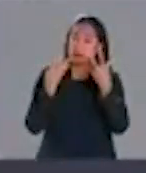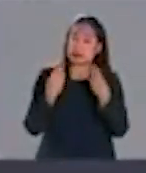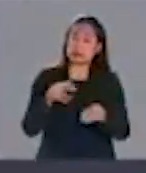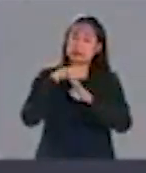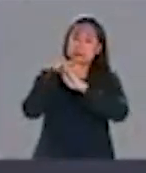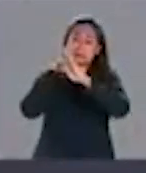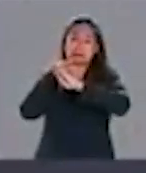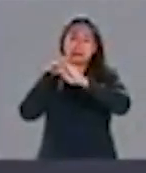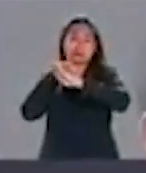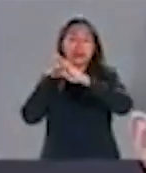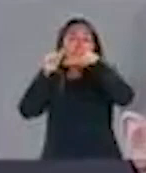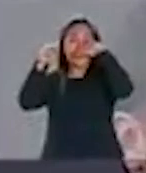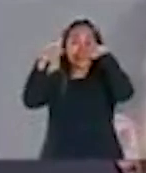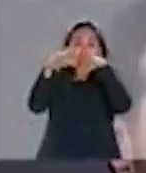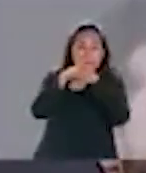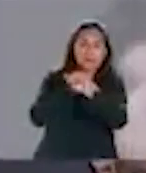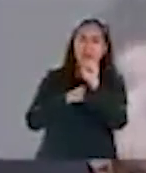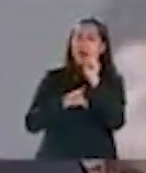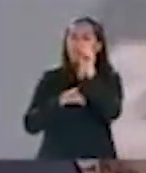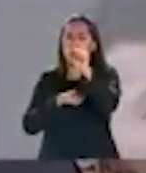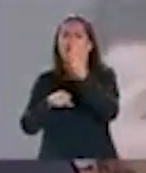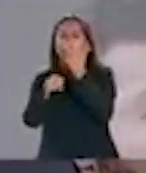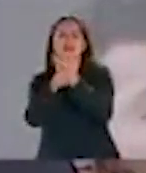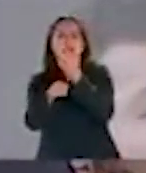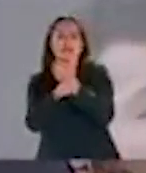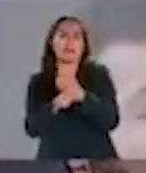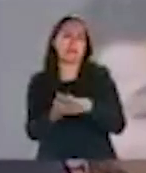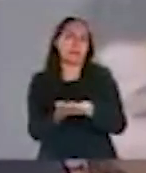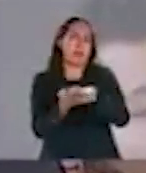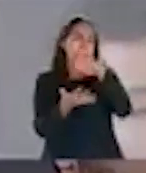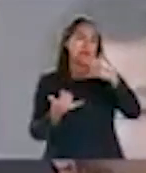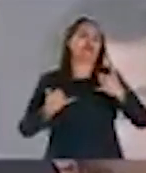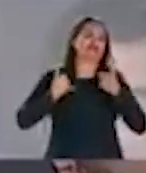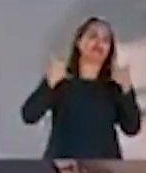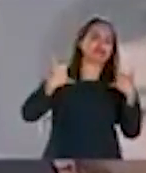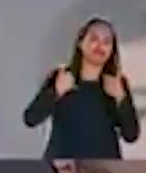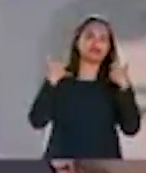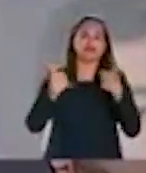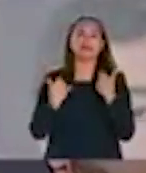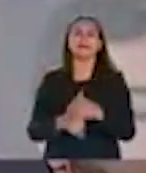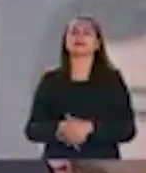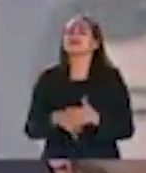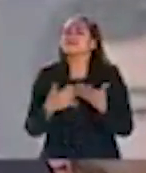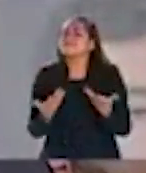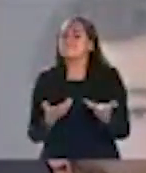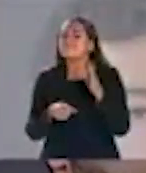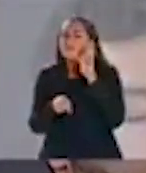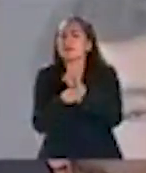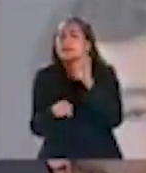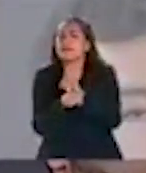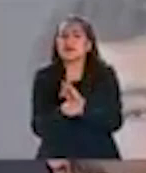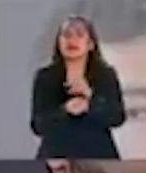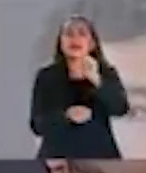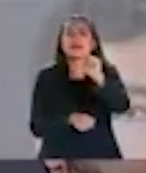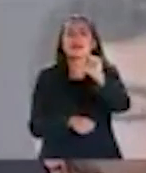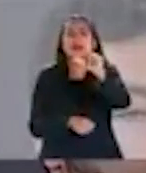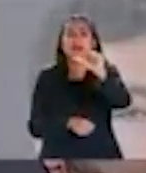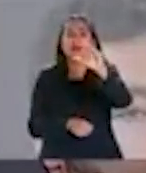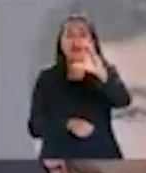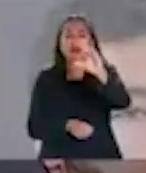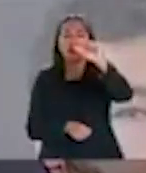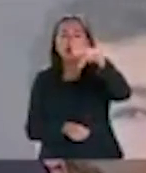en su mayoría jóvenes defendemos el tlc y defendemos la soberanía del país